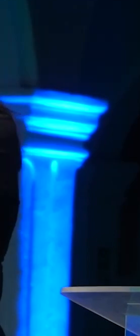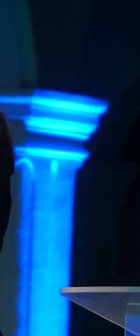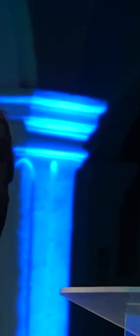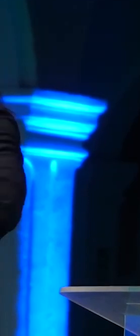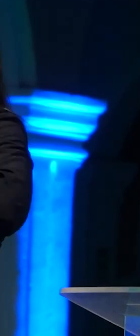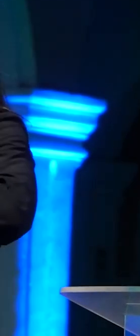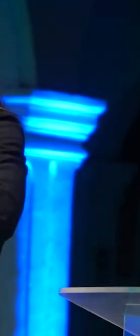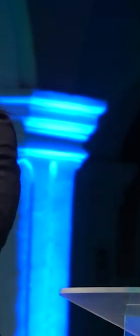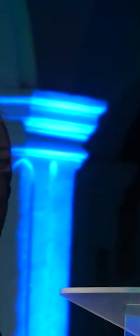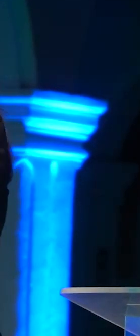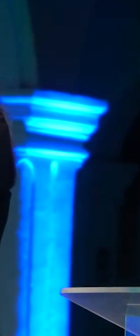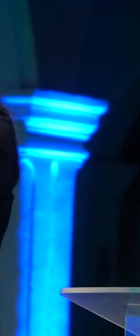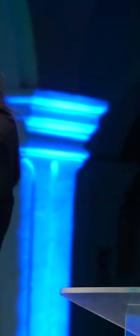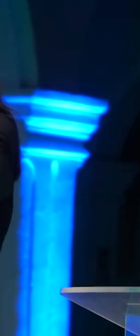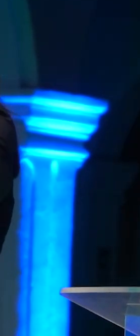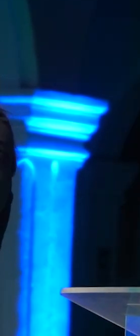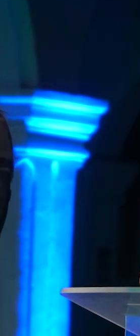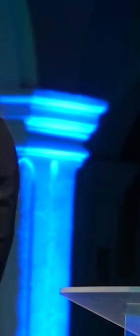decanos, decanas,